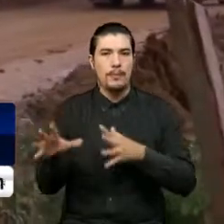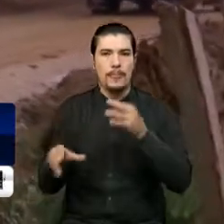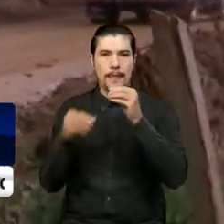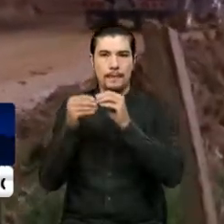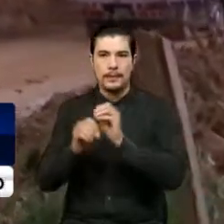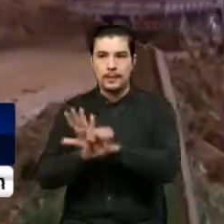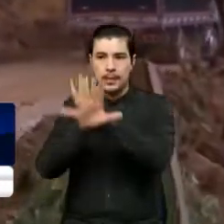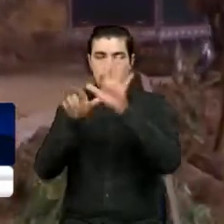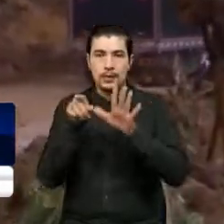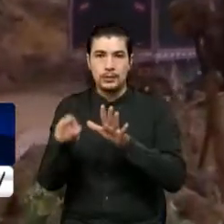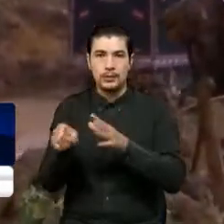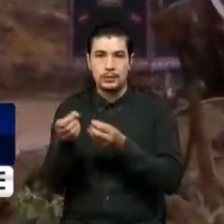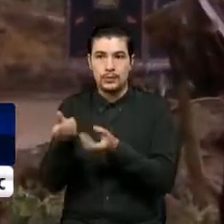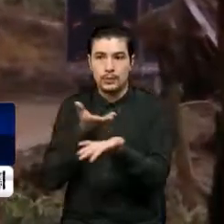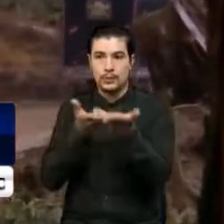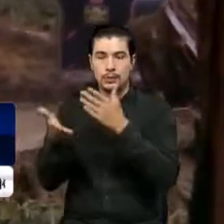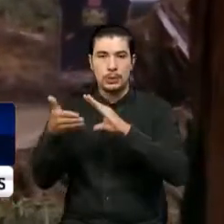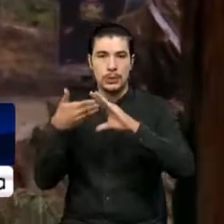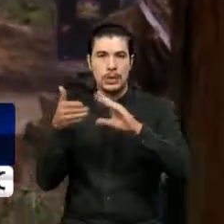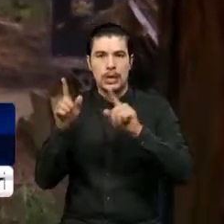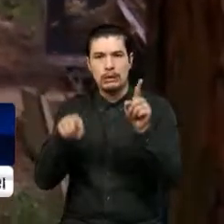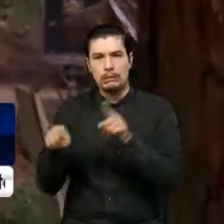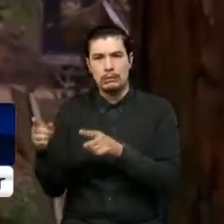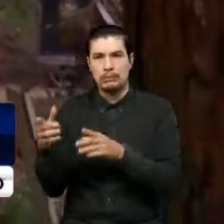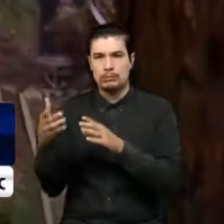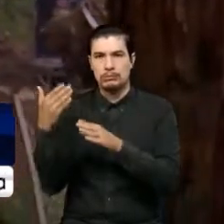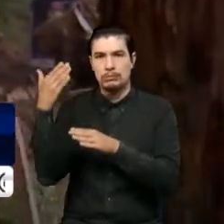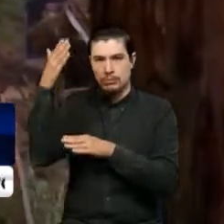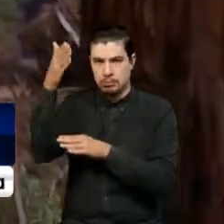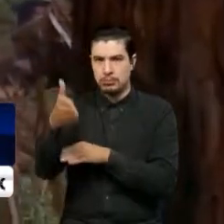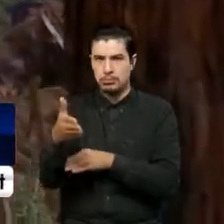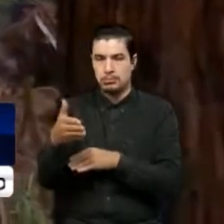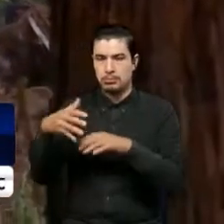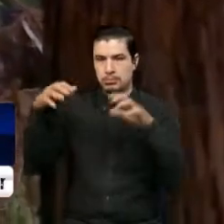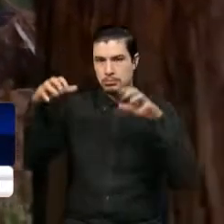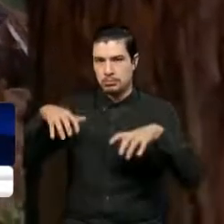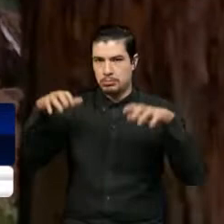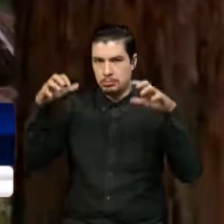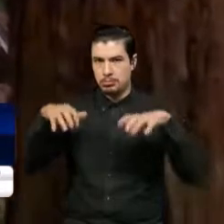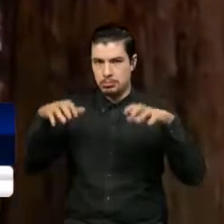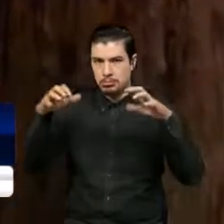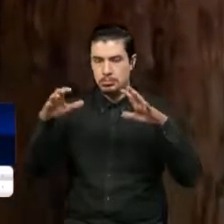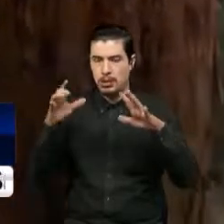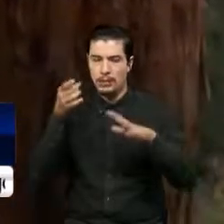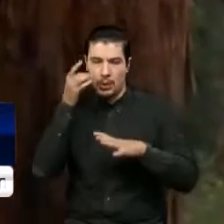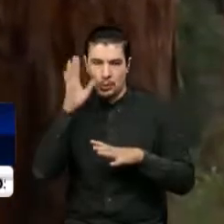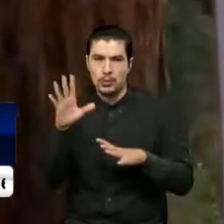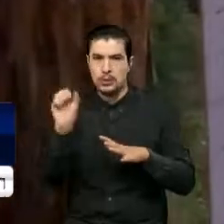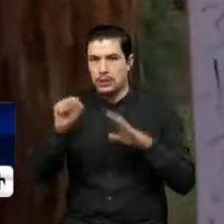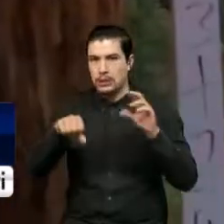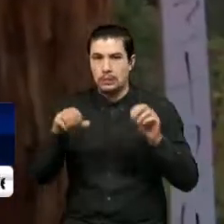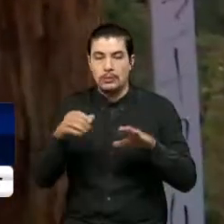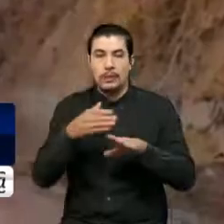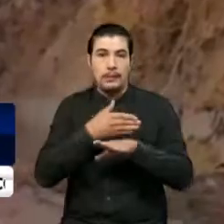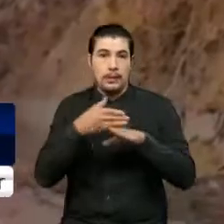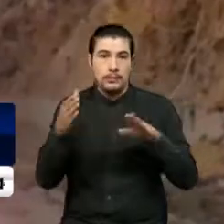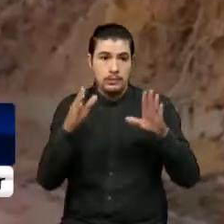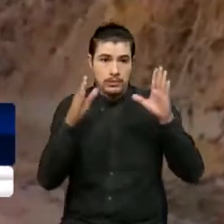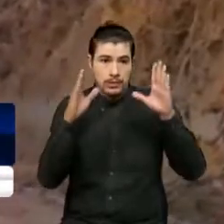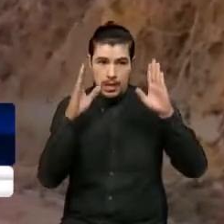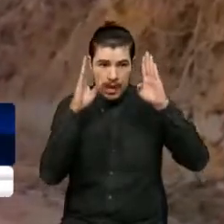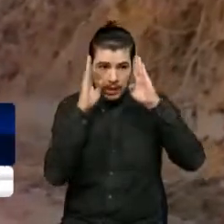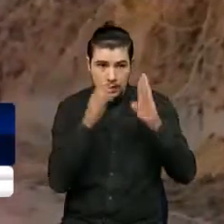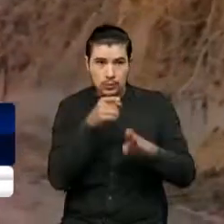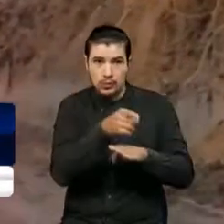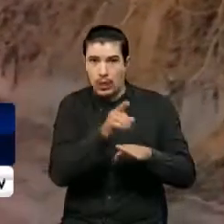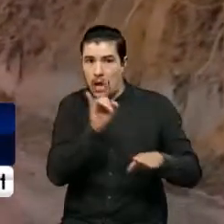del clima son variables y aunque se pronostica tiempo nublado sin lluvias por parte del IDEAM, estarán atentos para hacer cualquier cambio que sea